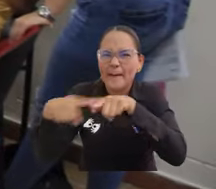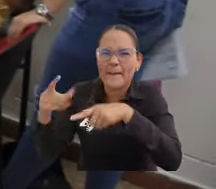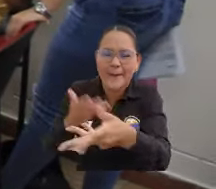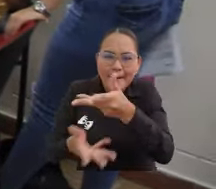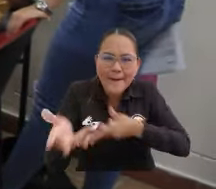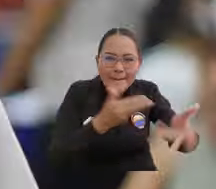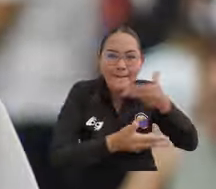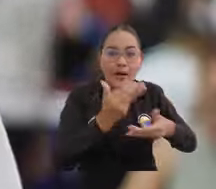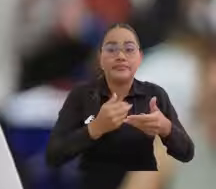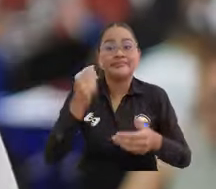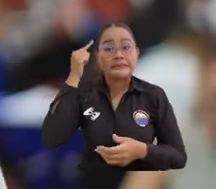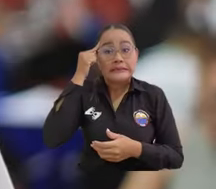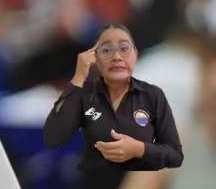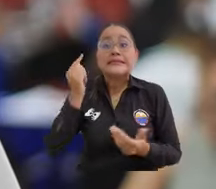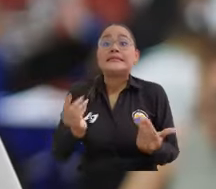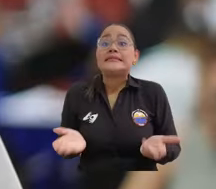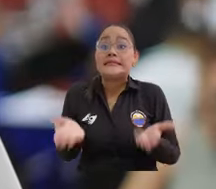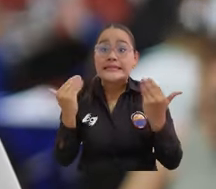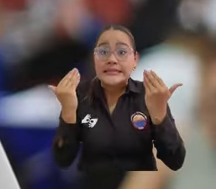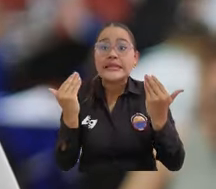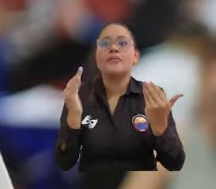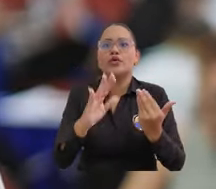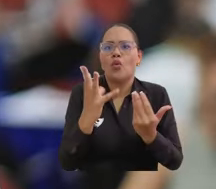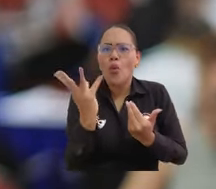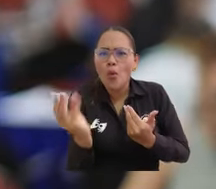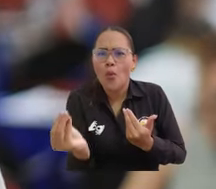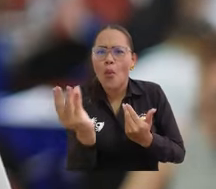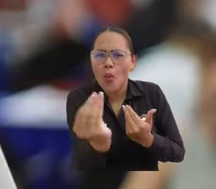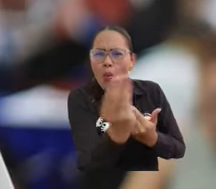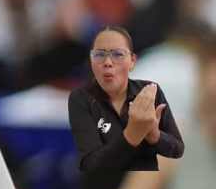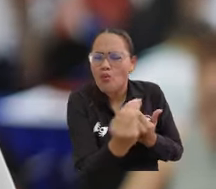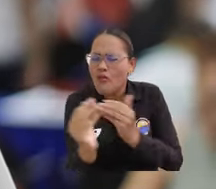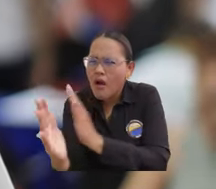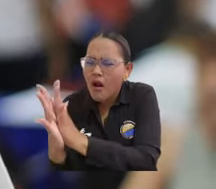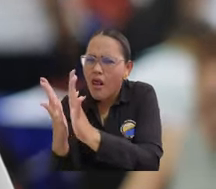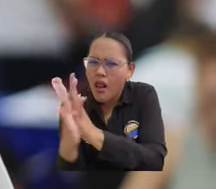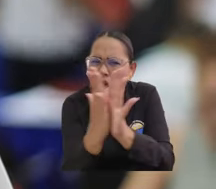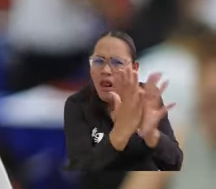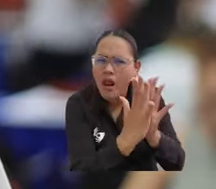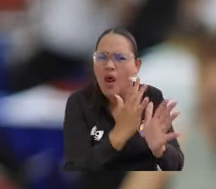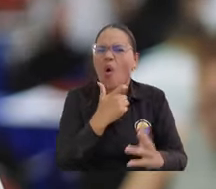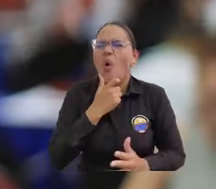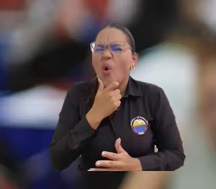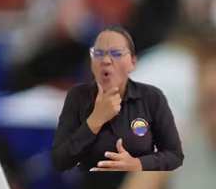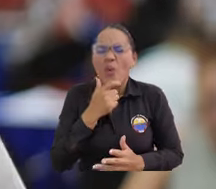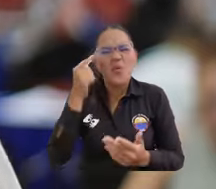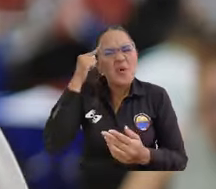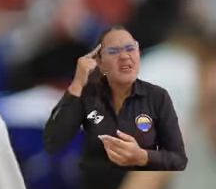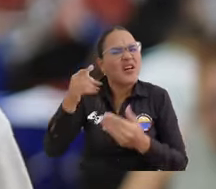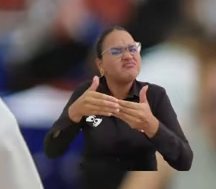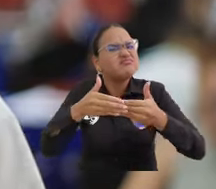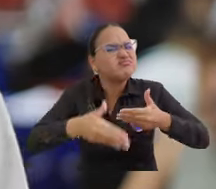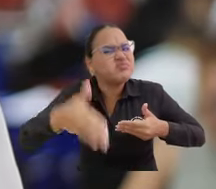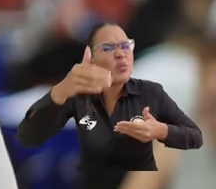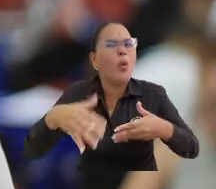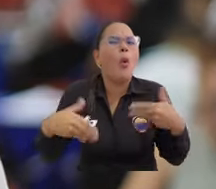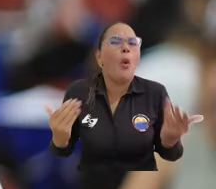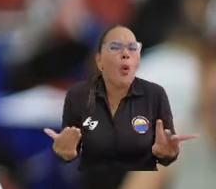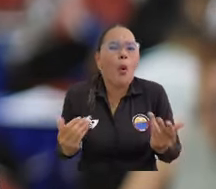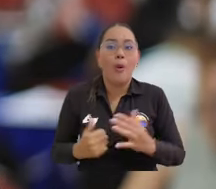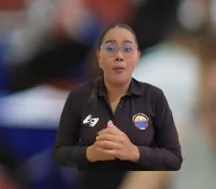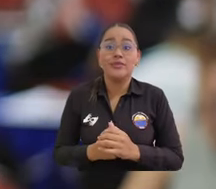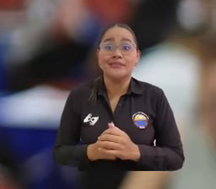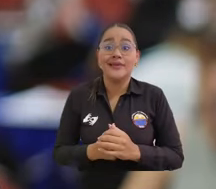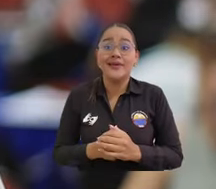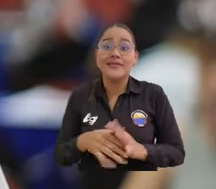otros aspectos. Obviamente estos grupos focales van a permitir conocer la percepción de cada uno de ellos y también qué quieren o qué esperan del programa de